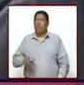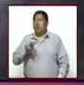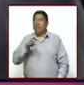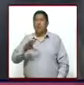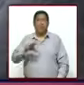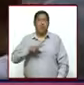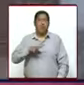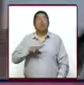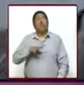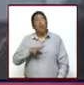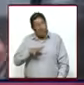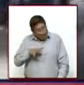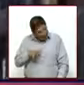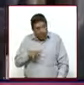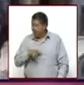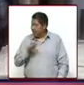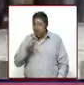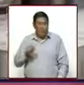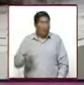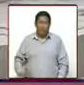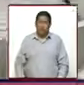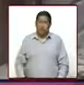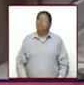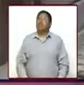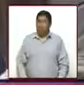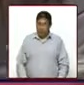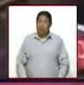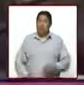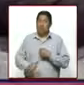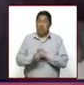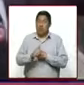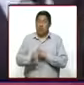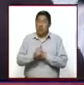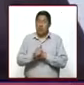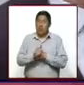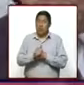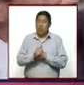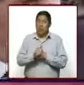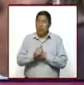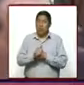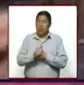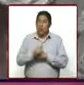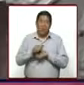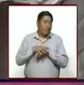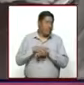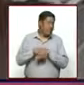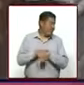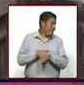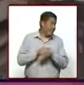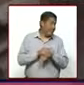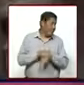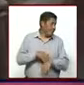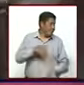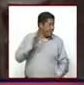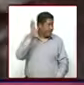por acá. Sí, bastante incómodo. Peligroso. También. Incómodo caminar aquí. Una pena.